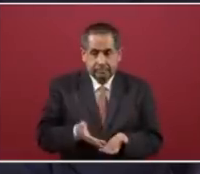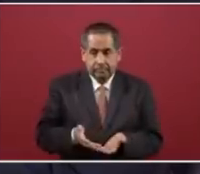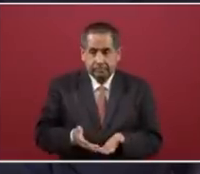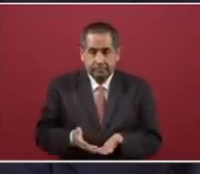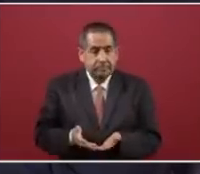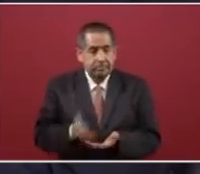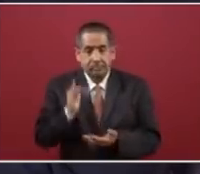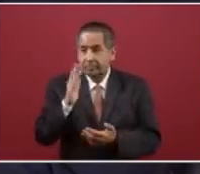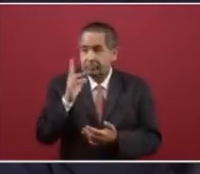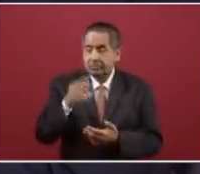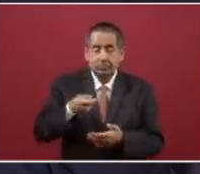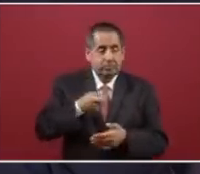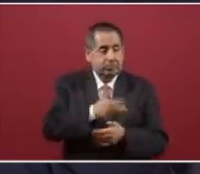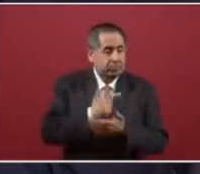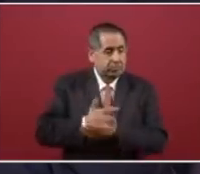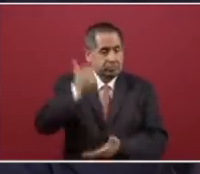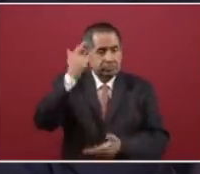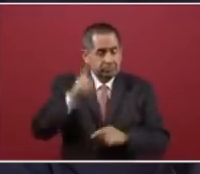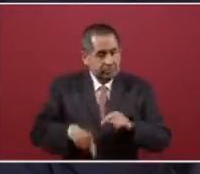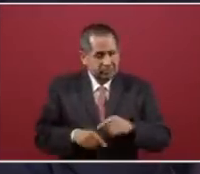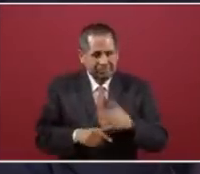considerarse graves